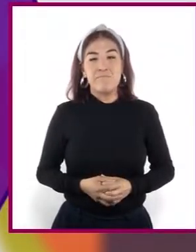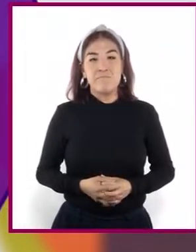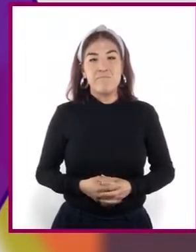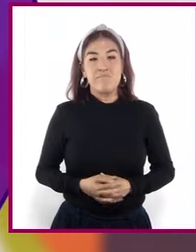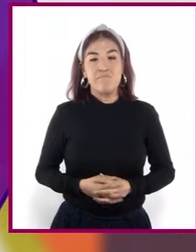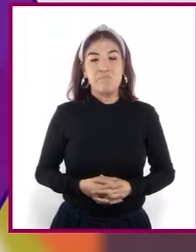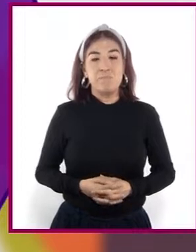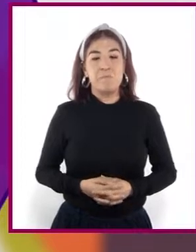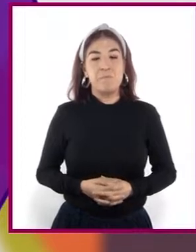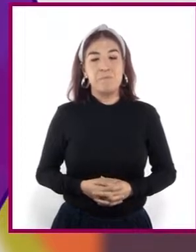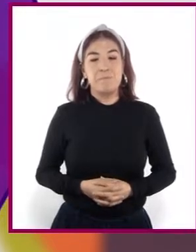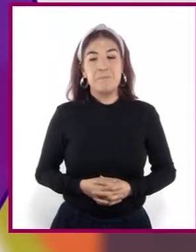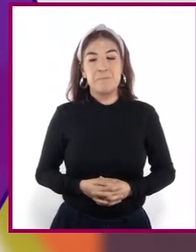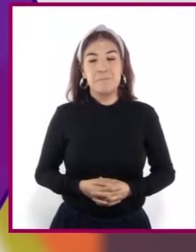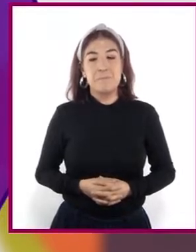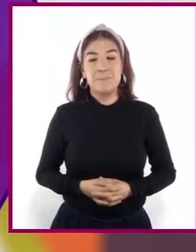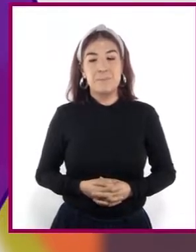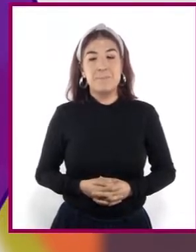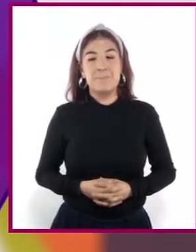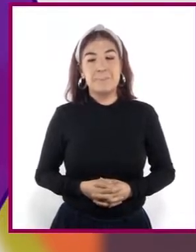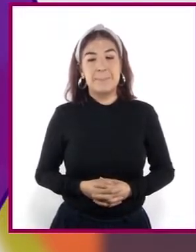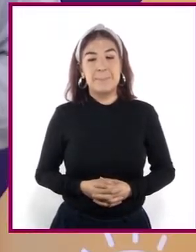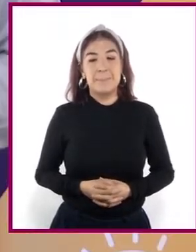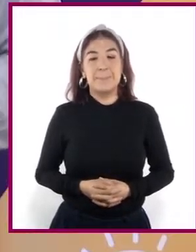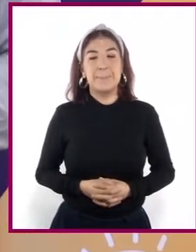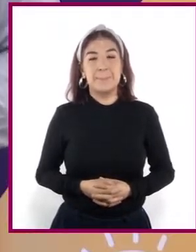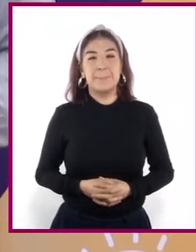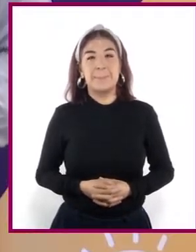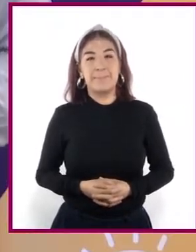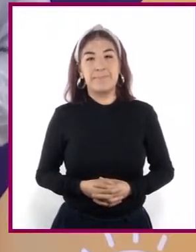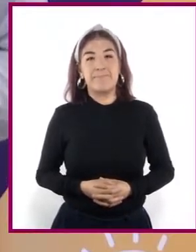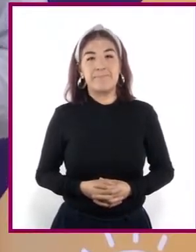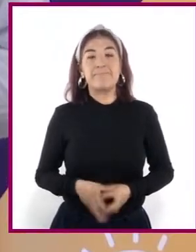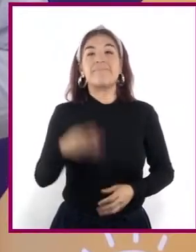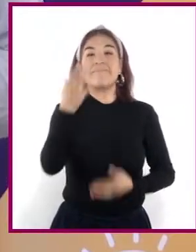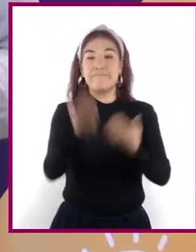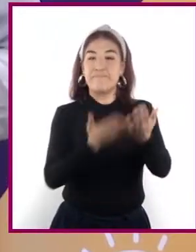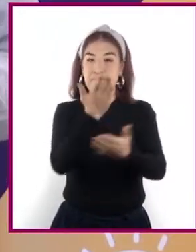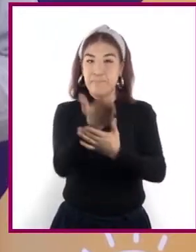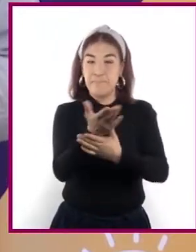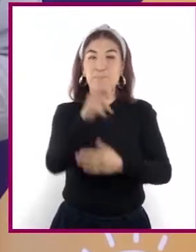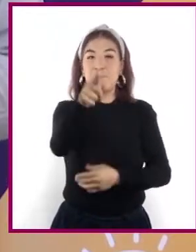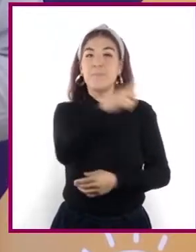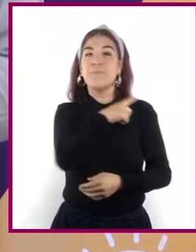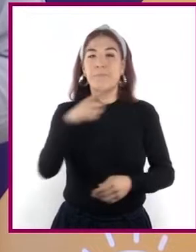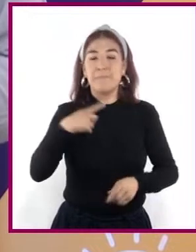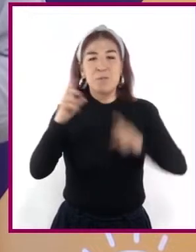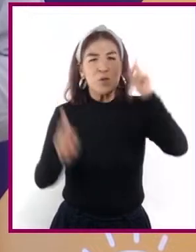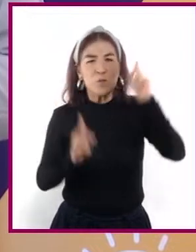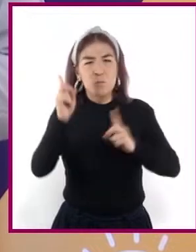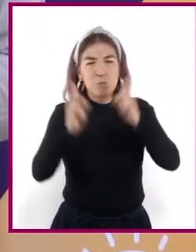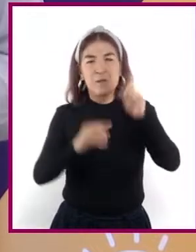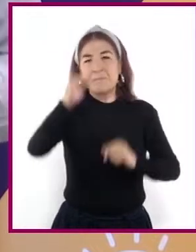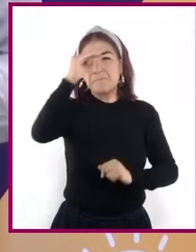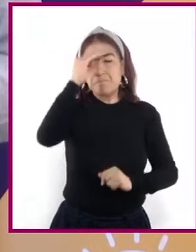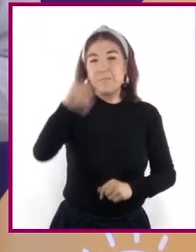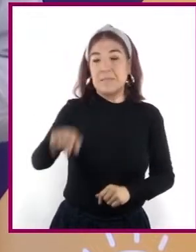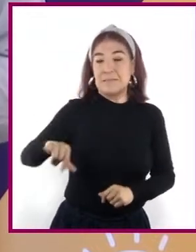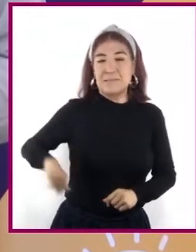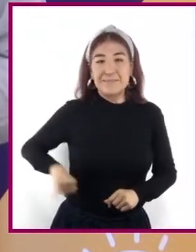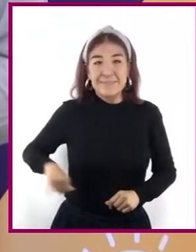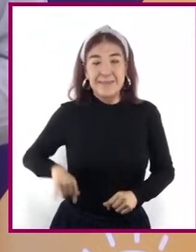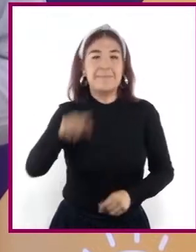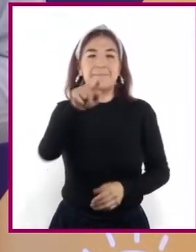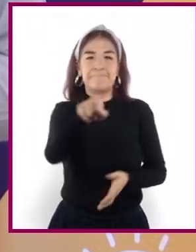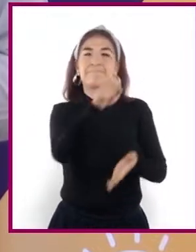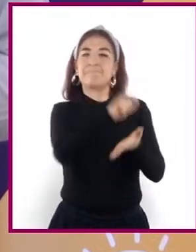de proporcionalidad tanto directa como inversa. Les pedimos registrar sus dudas, reflexiones o